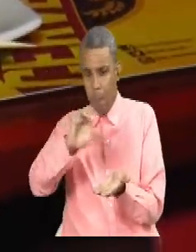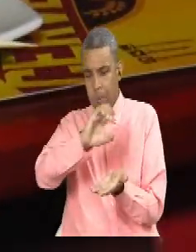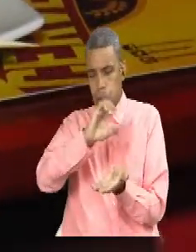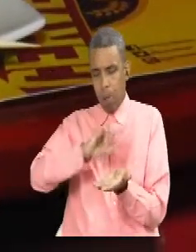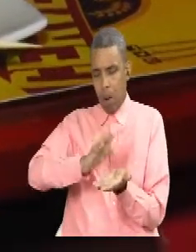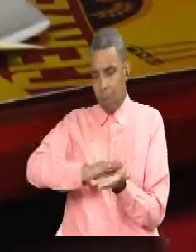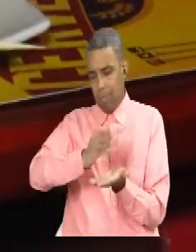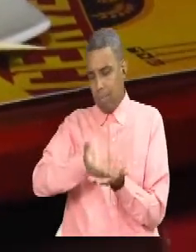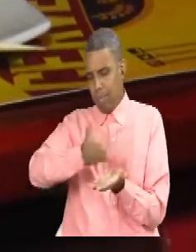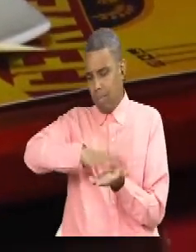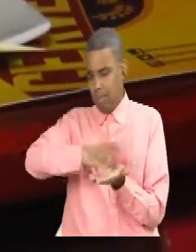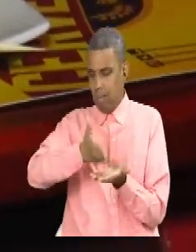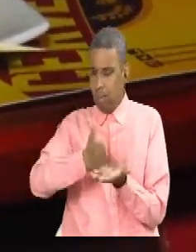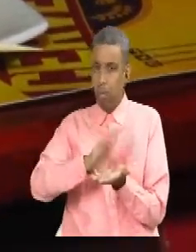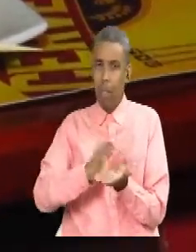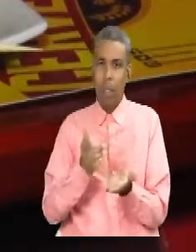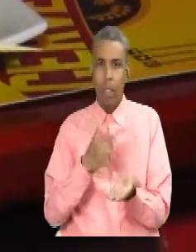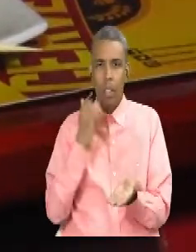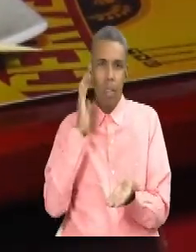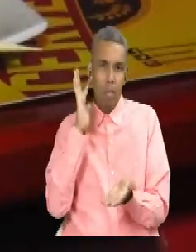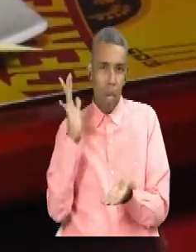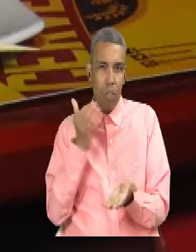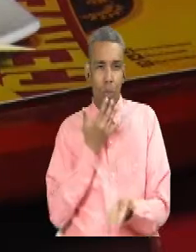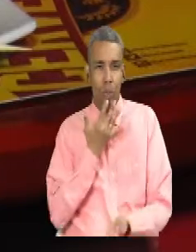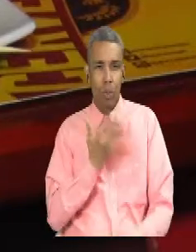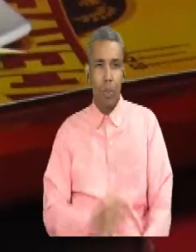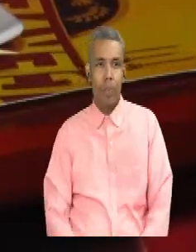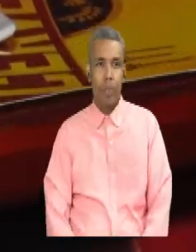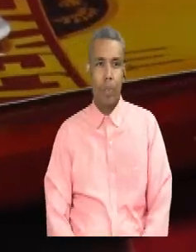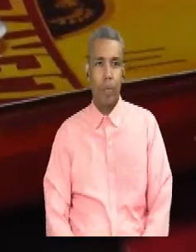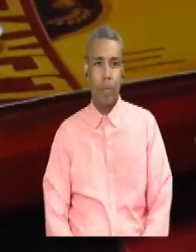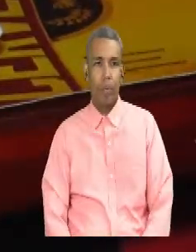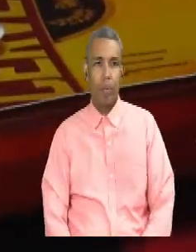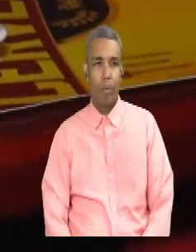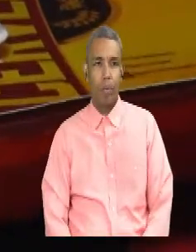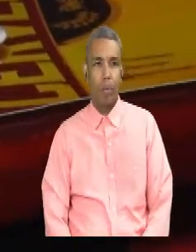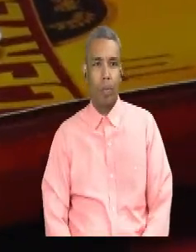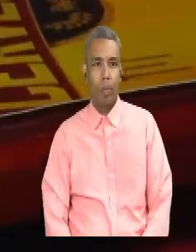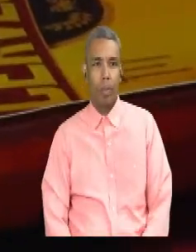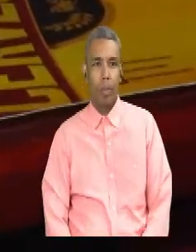y queda con un color así amarillento, rico. Aquí cerramos